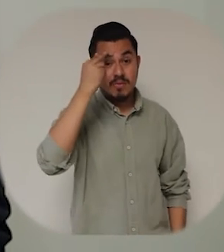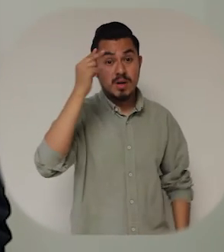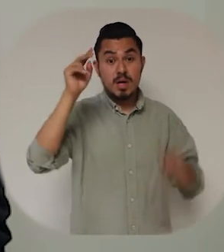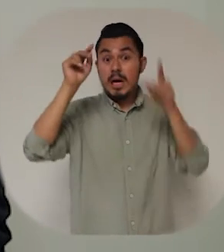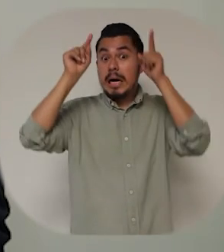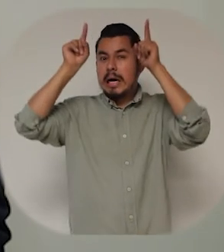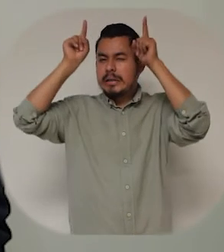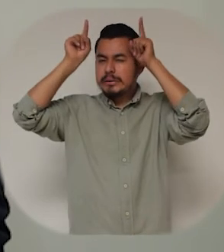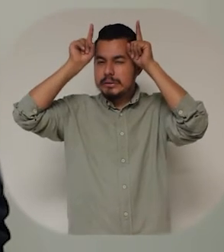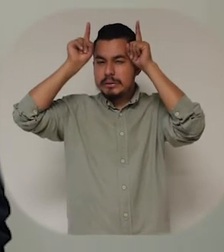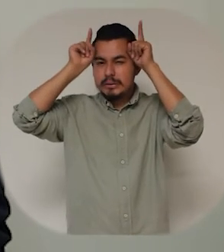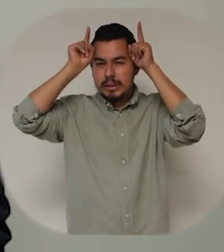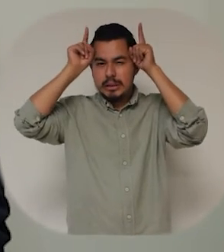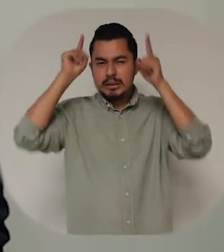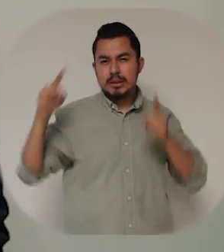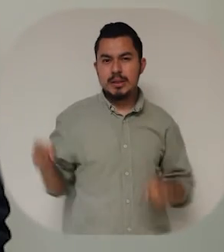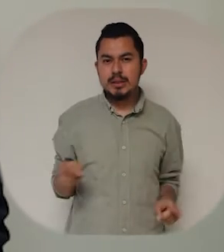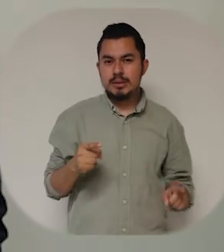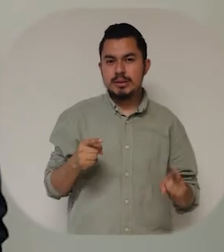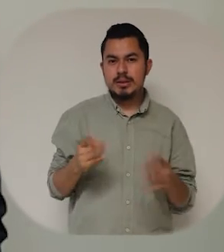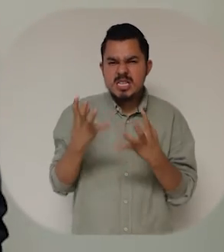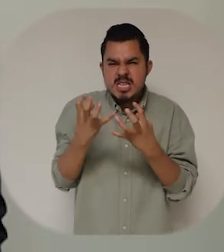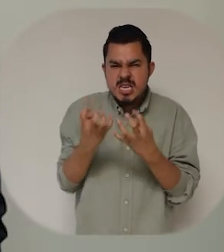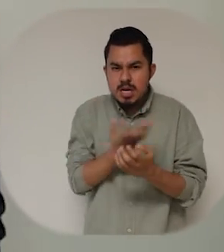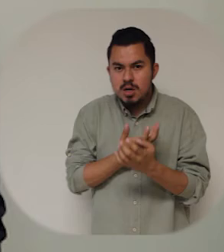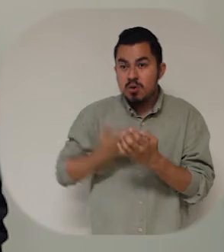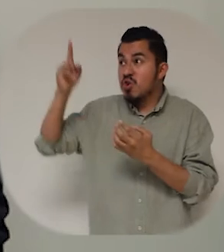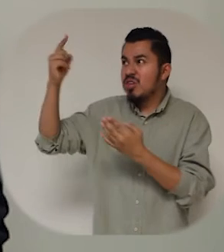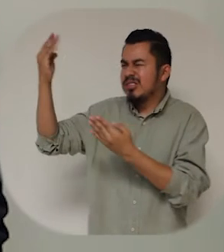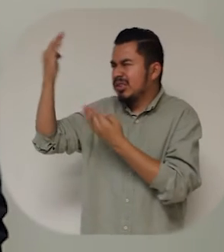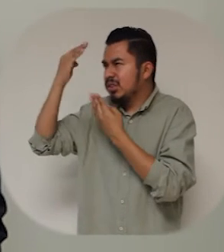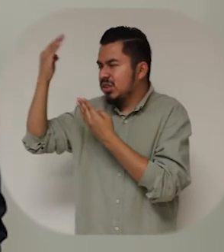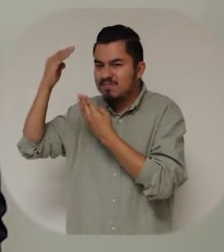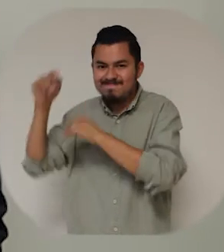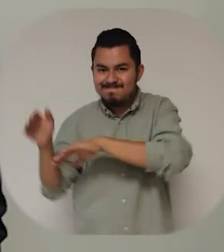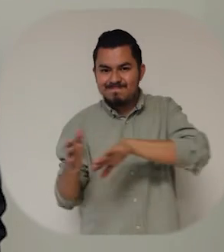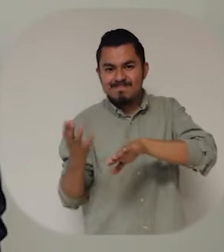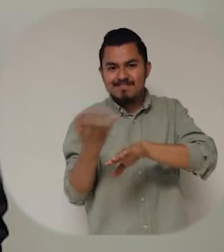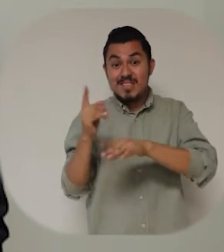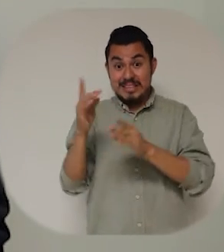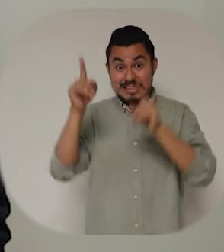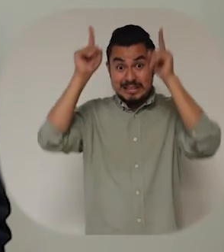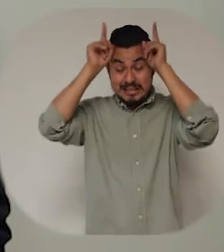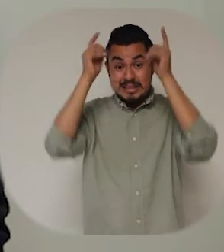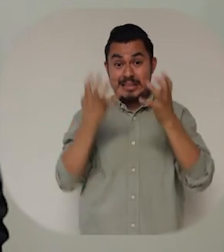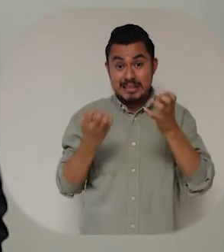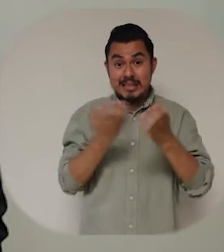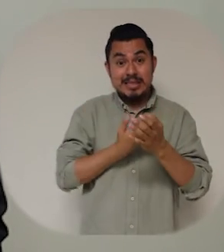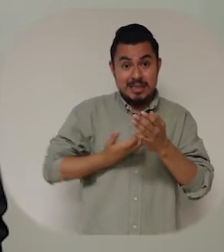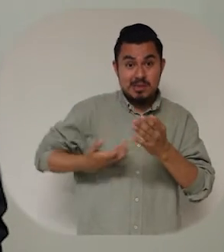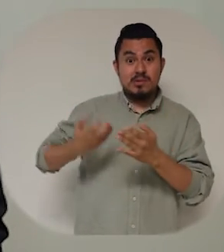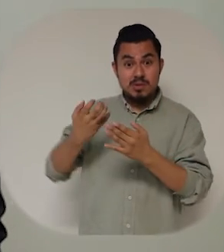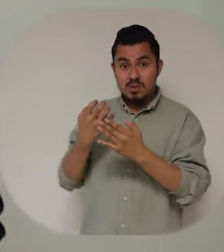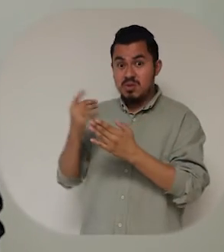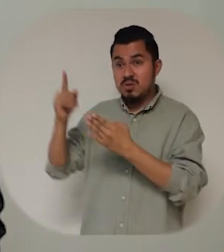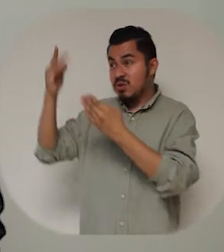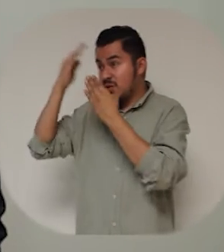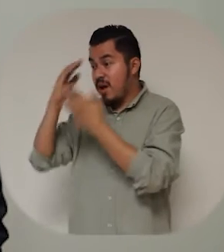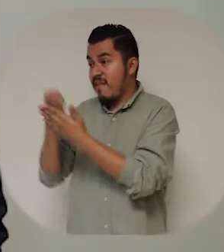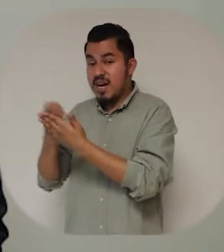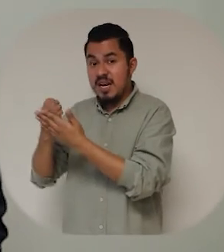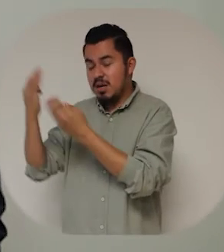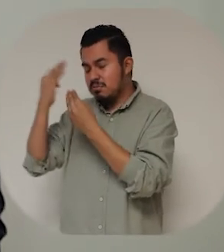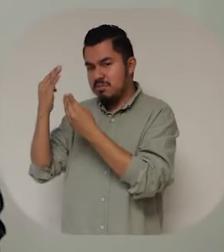que no podamos obedecer a Dios, que no podamos escuchar, que no podamos obedecer al Evangelio. Nos ataca de esta manera. Pero cuando se restaura